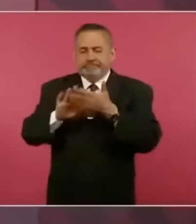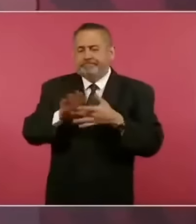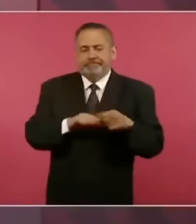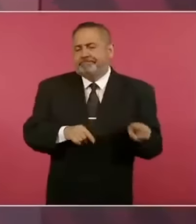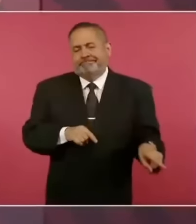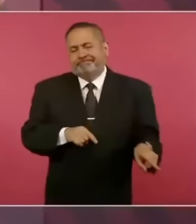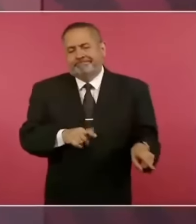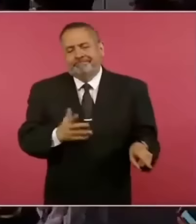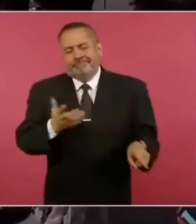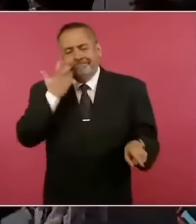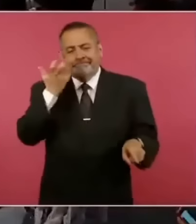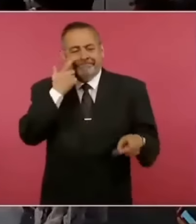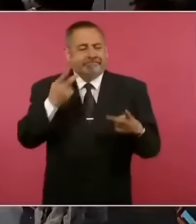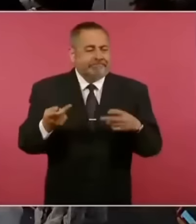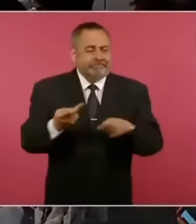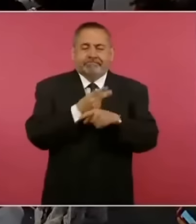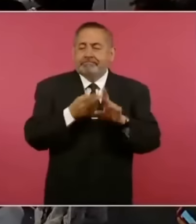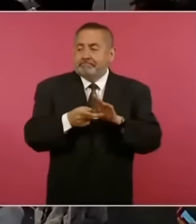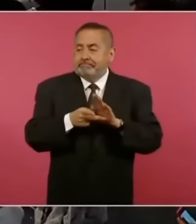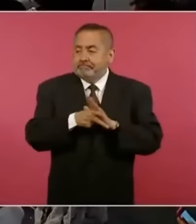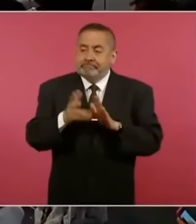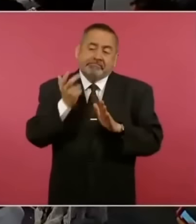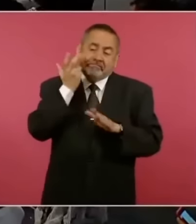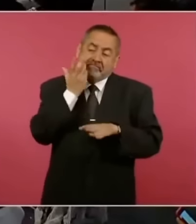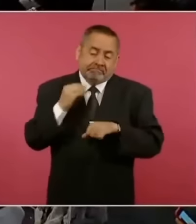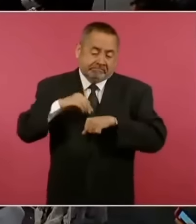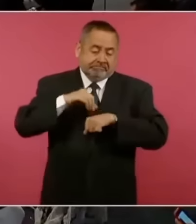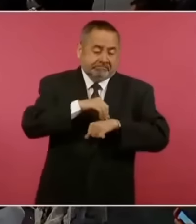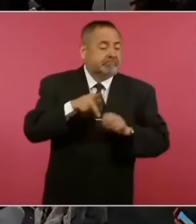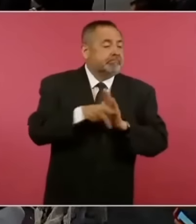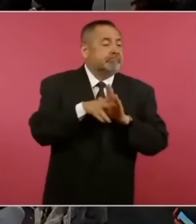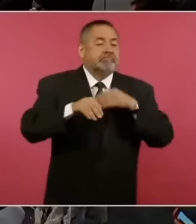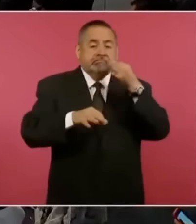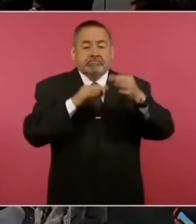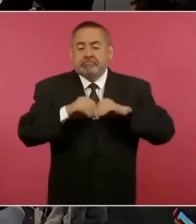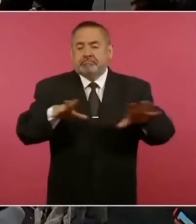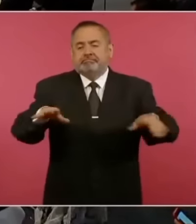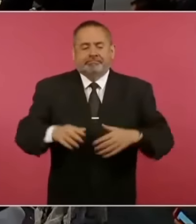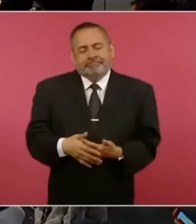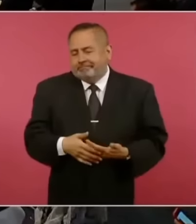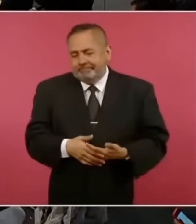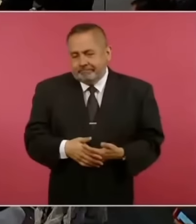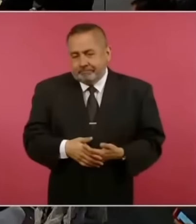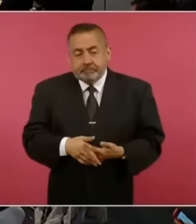confunde lo que pasaba con todos estos medios ahora